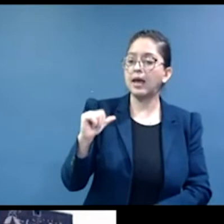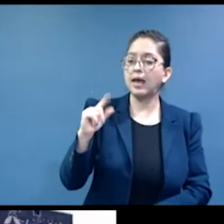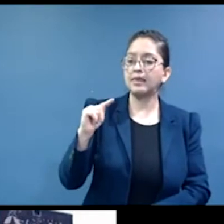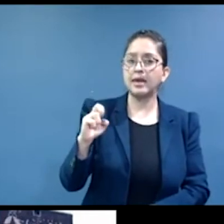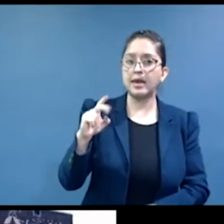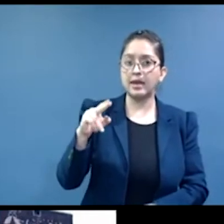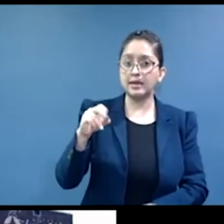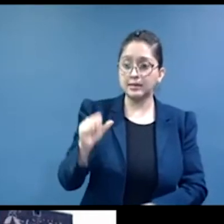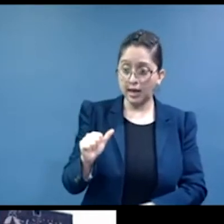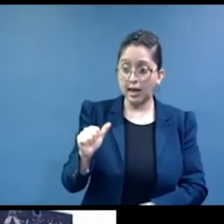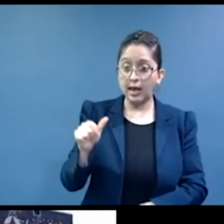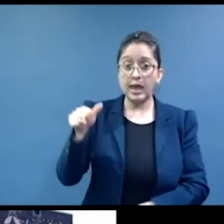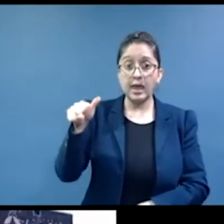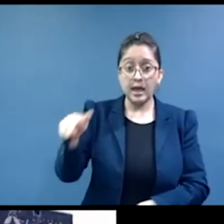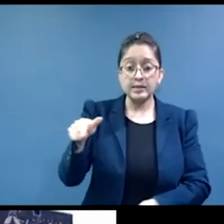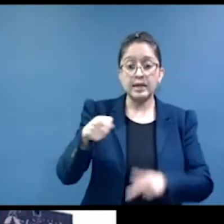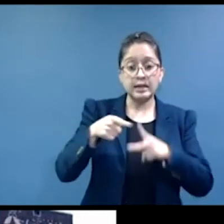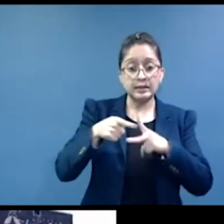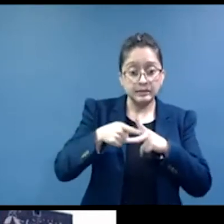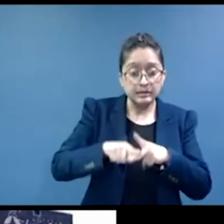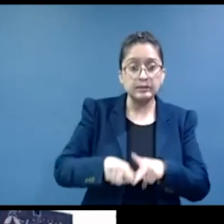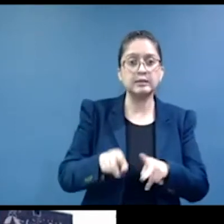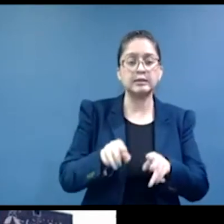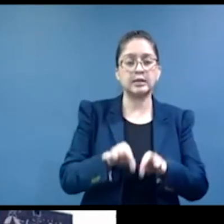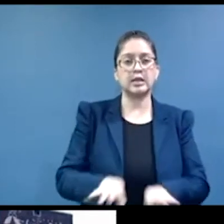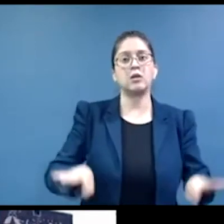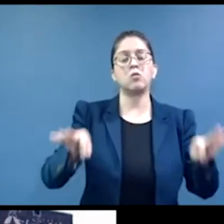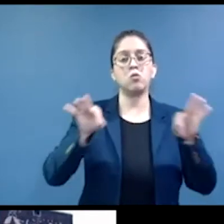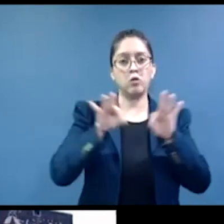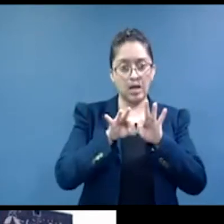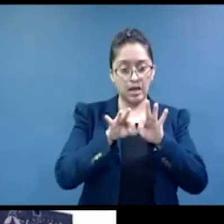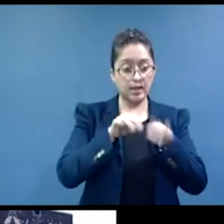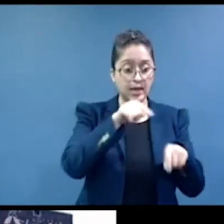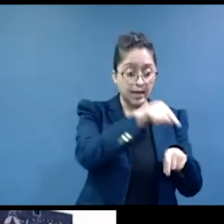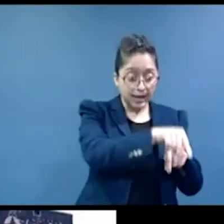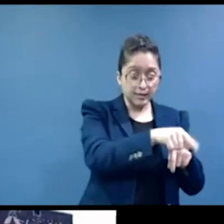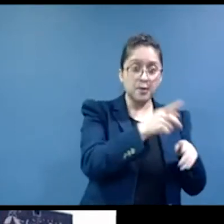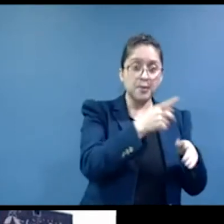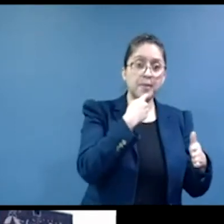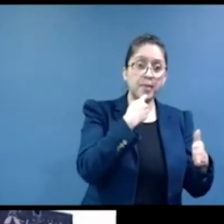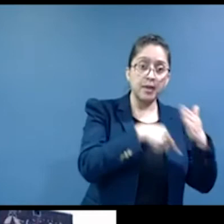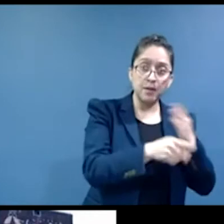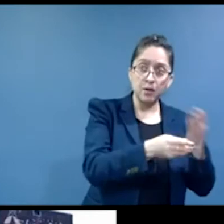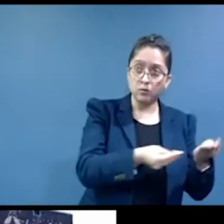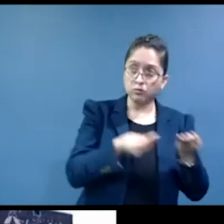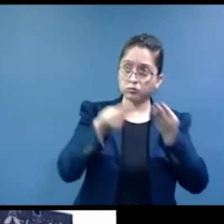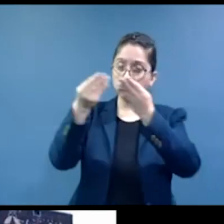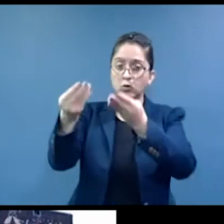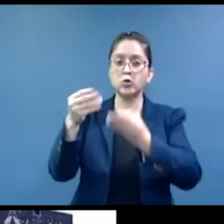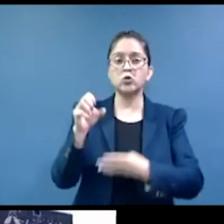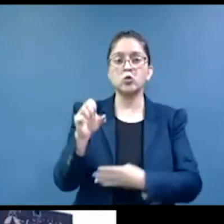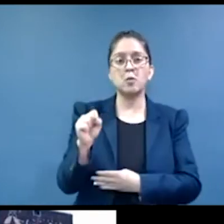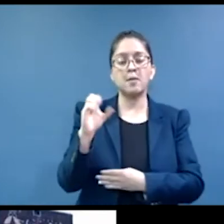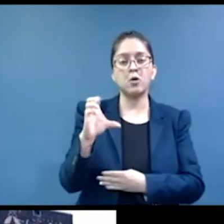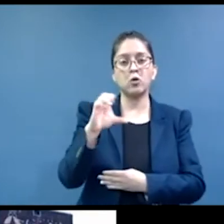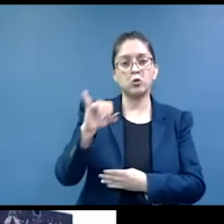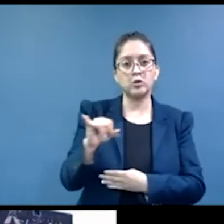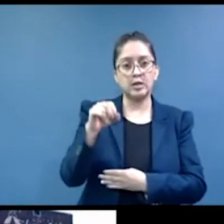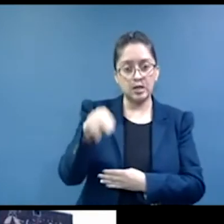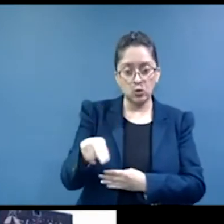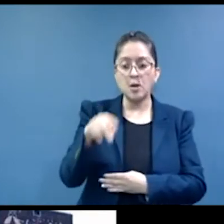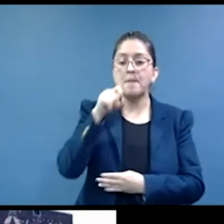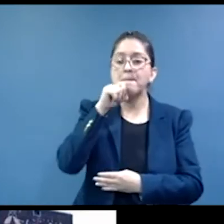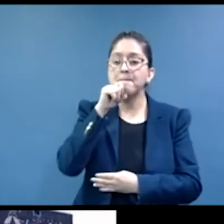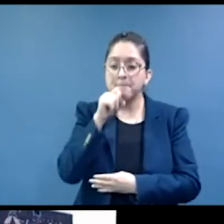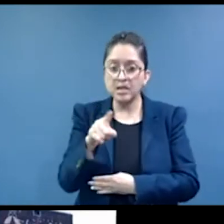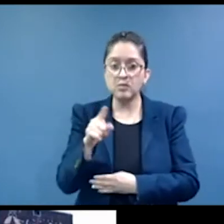importante en la materia, ¿no? Que llega tanto a la Suprema Corte de Justicia de la Nación como a CONAPRED.